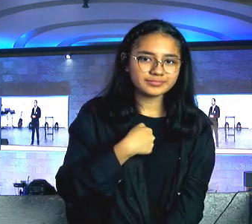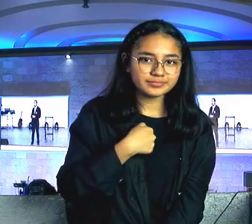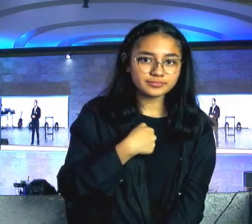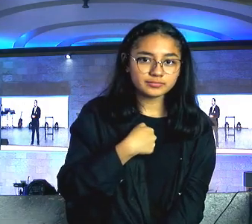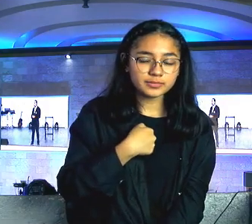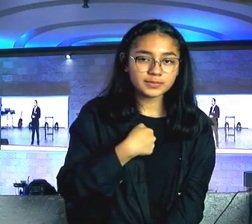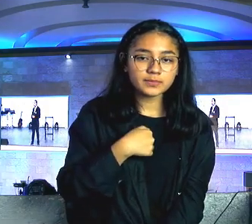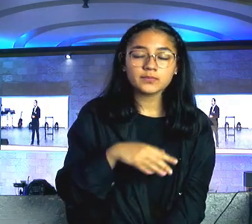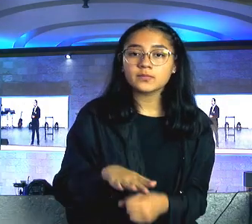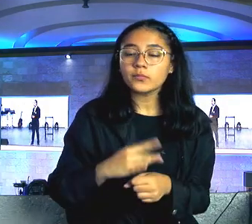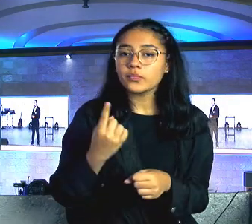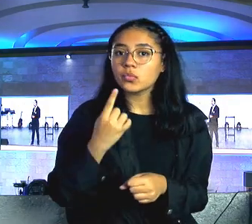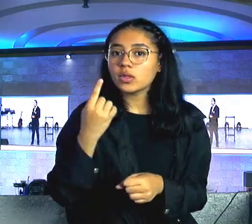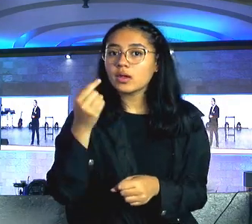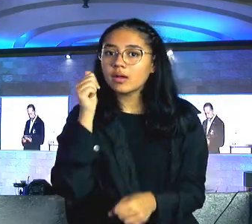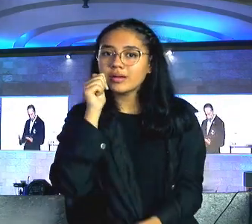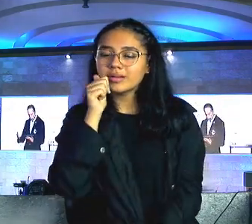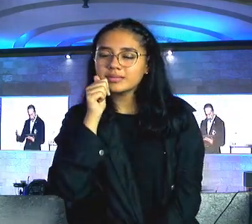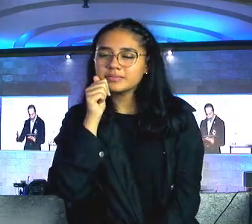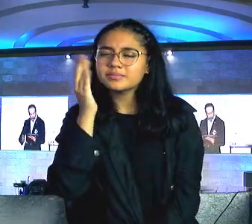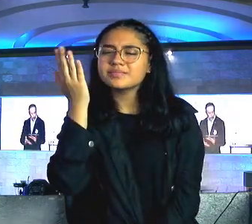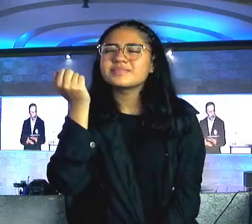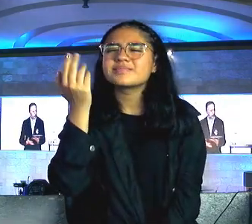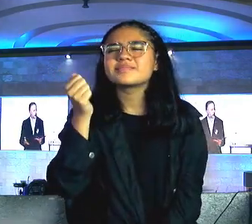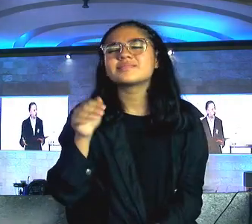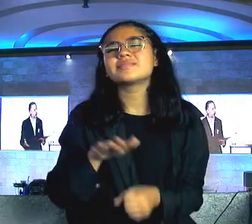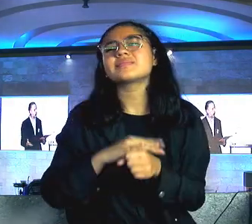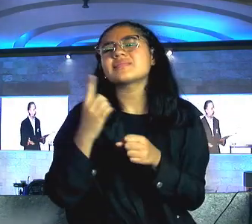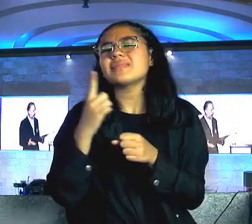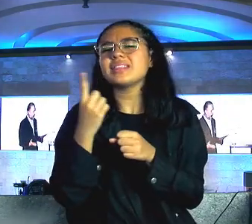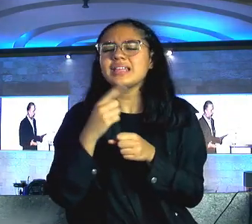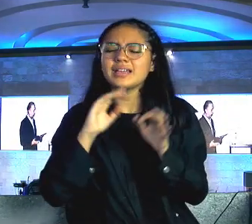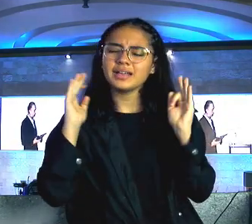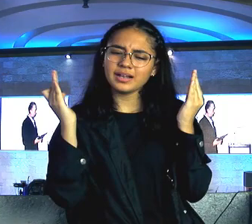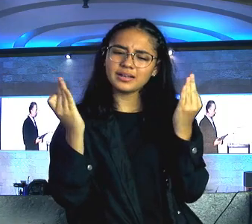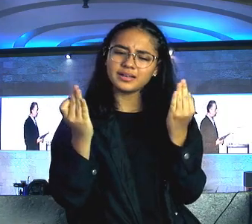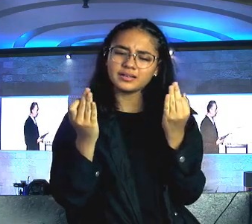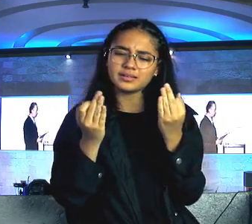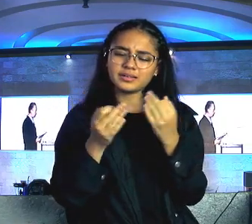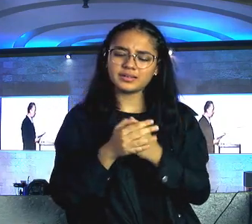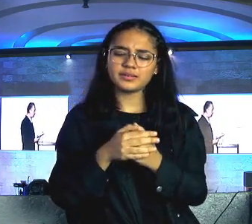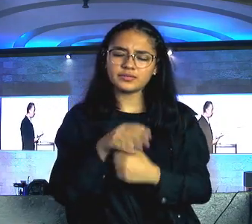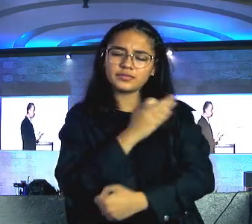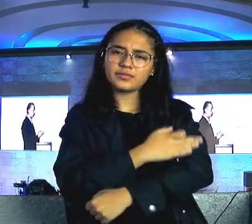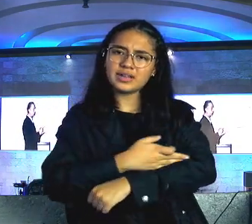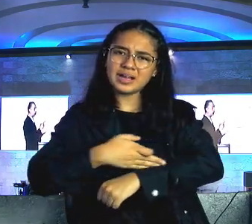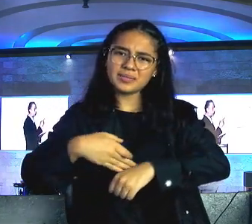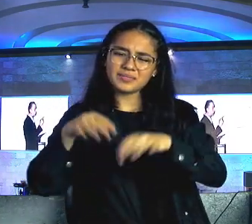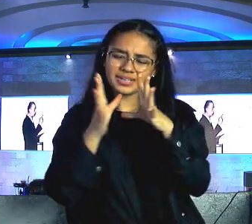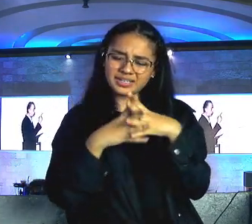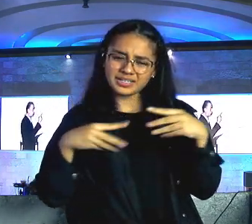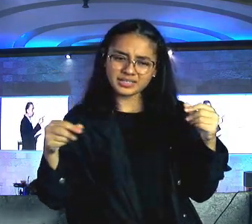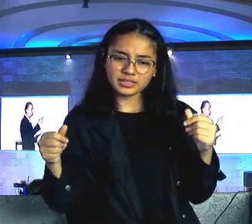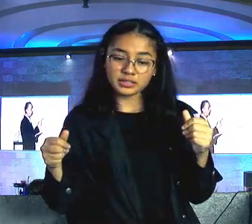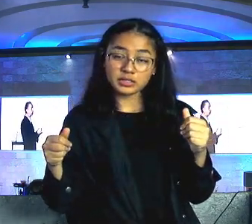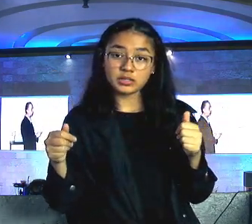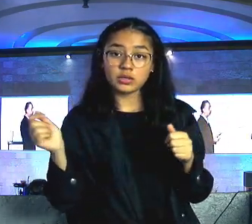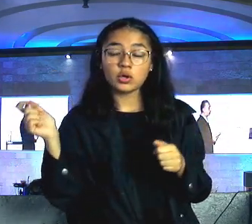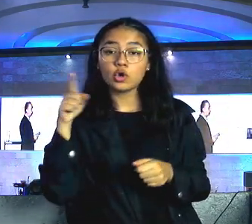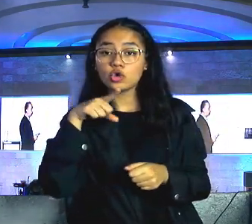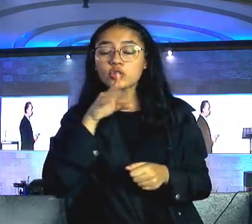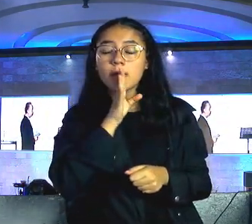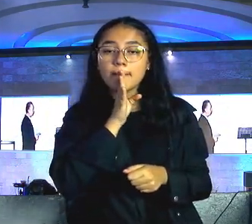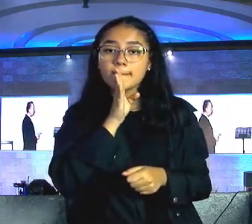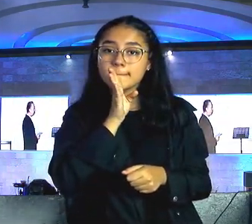tú mucho tiempo le has reclamado a Dios: Dios, ¿por qué se desbarató mi familia? Dios te dice: fueron tus malas